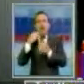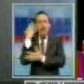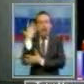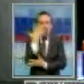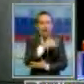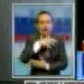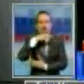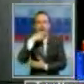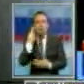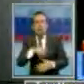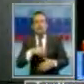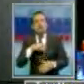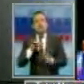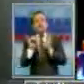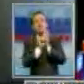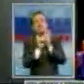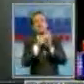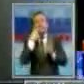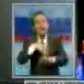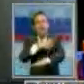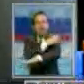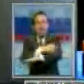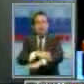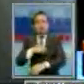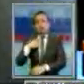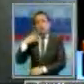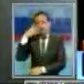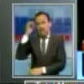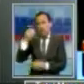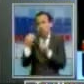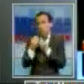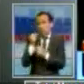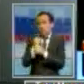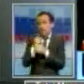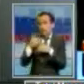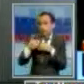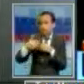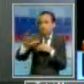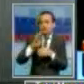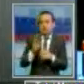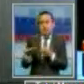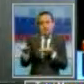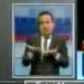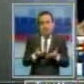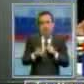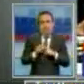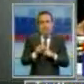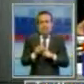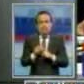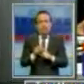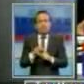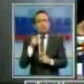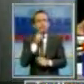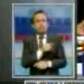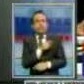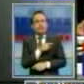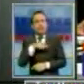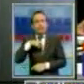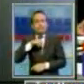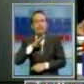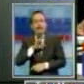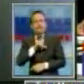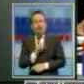de las regiones, y creo que tenemos una tremenda tarea por delante. Y a eso los invitamos a participar. Pablo Zalaquet, ¿con qué mensaje se queda en el cierre de esta noche?